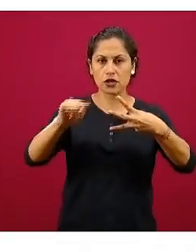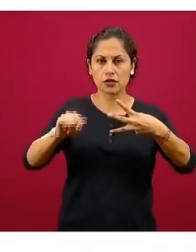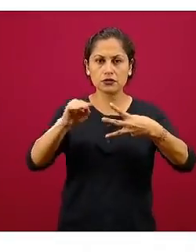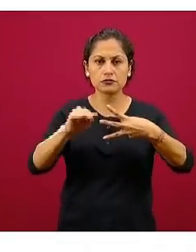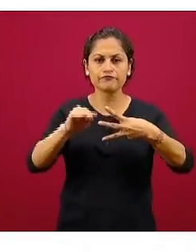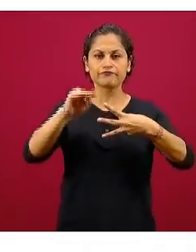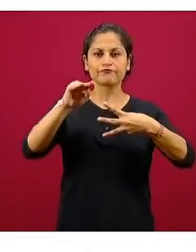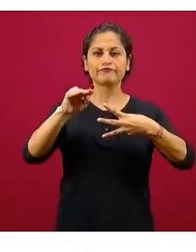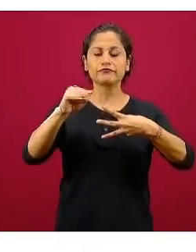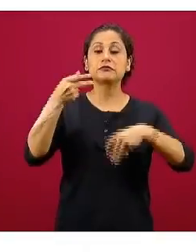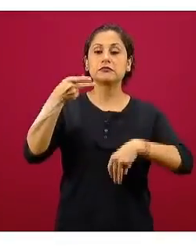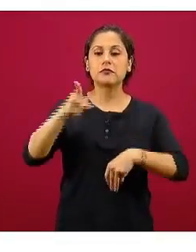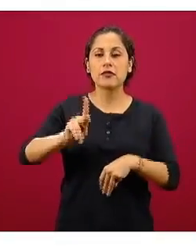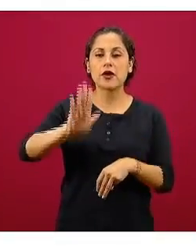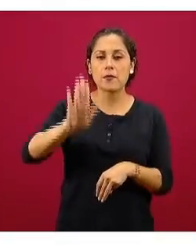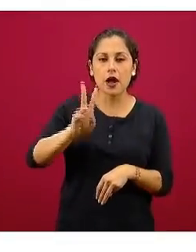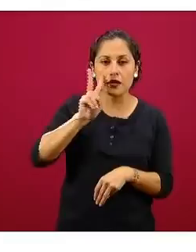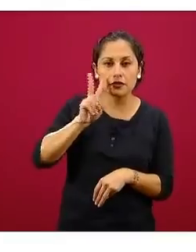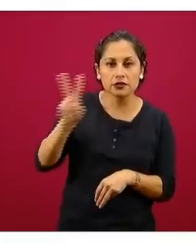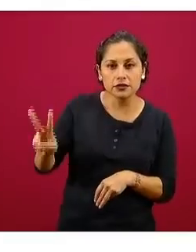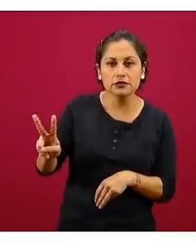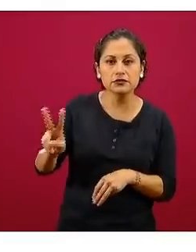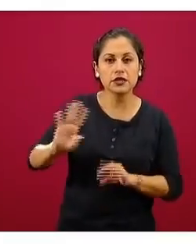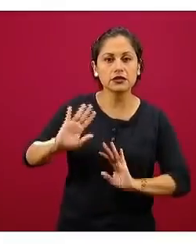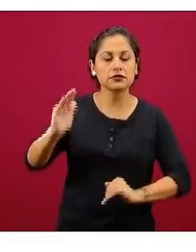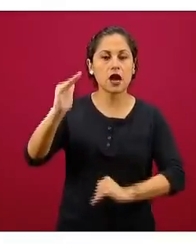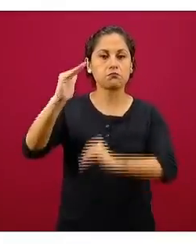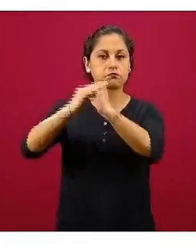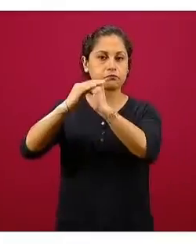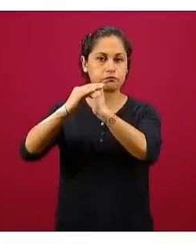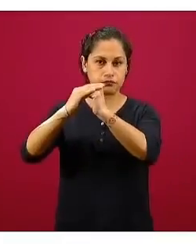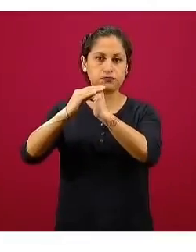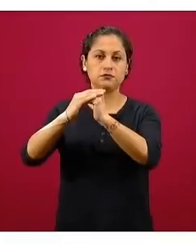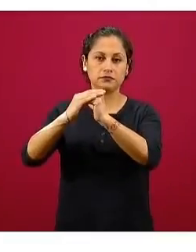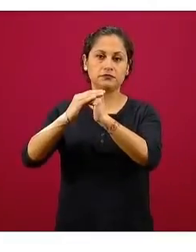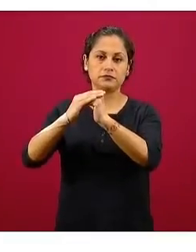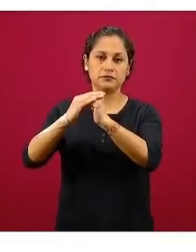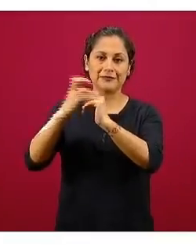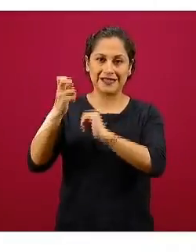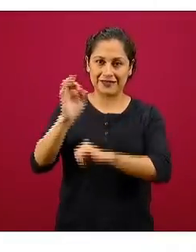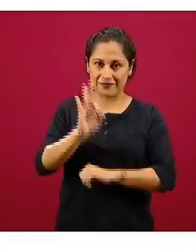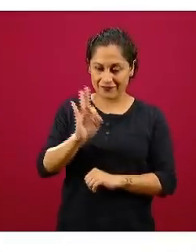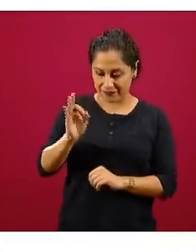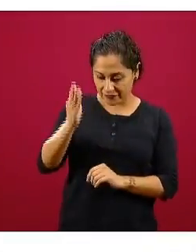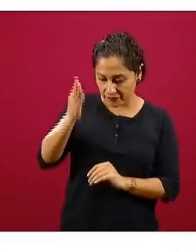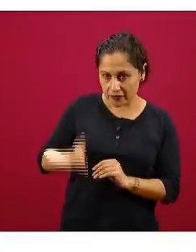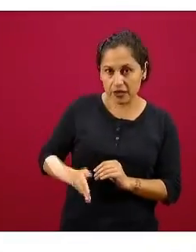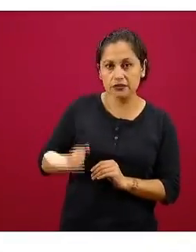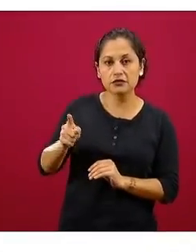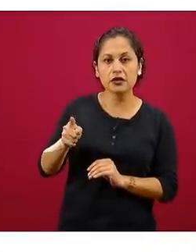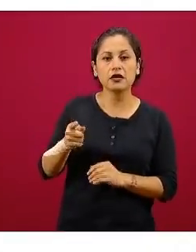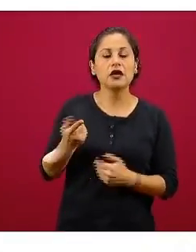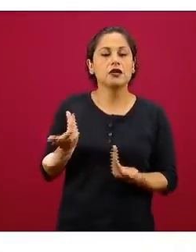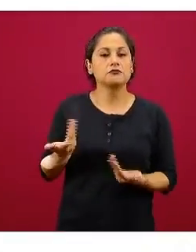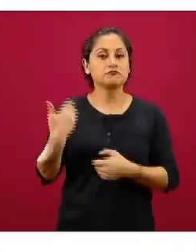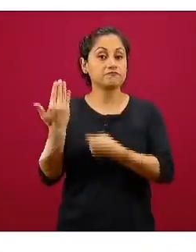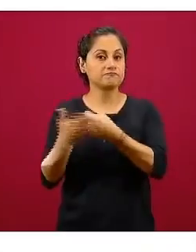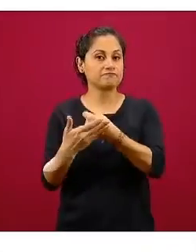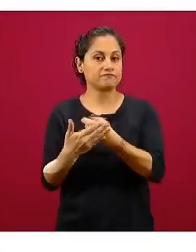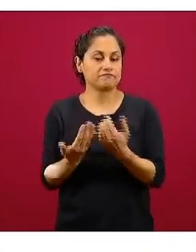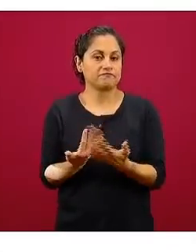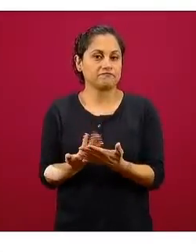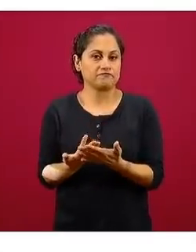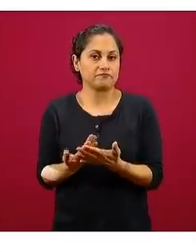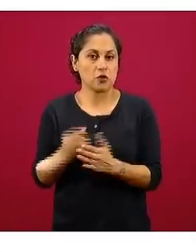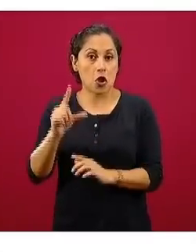la tendencia parece ser que llegó al punto máximo en esa fecha. Estemos todavía expectantes, no se ve una tendencia